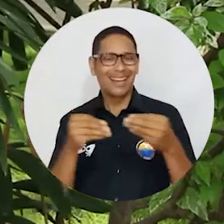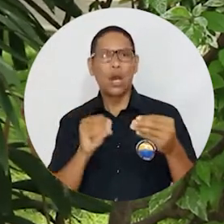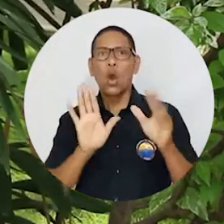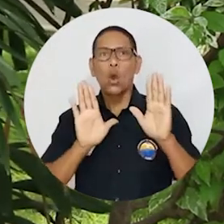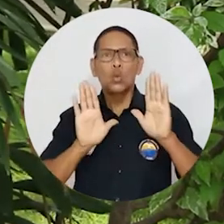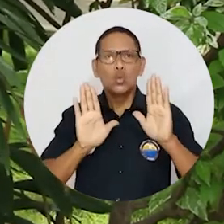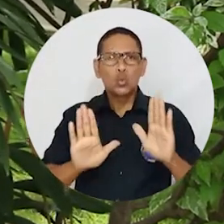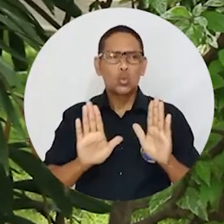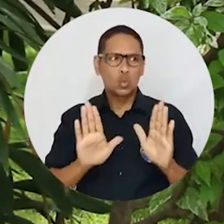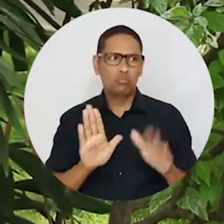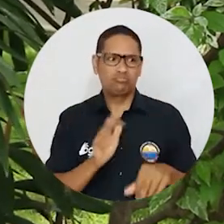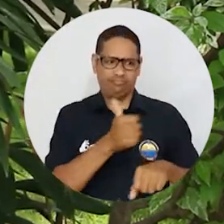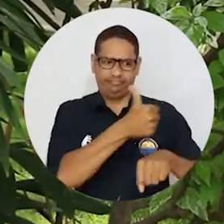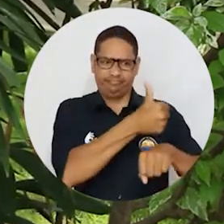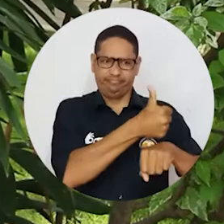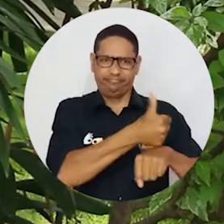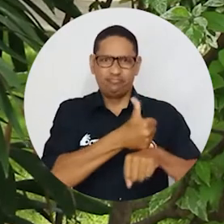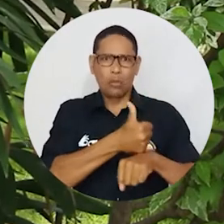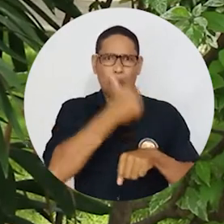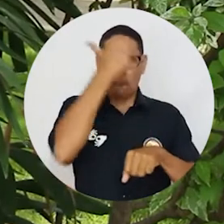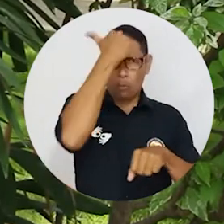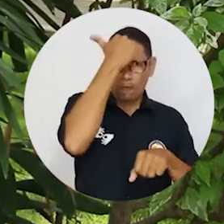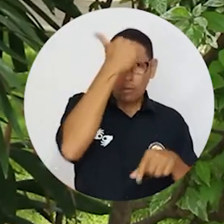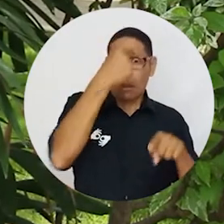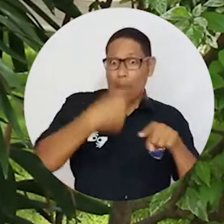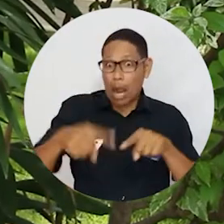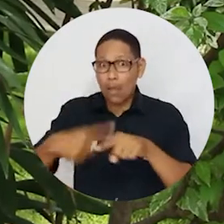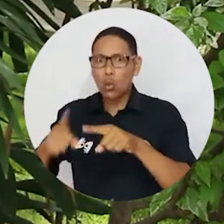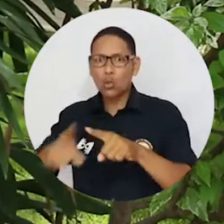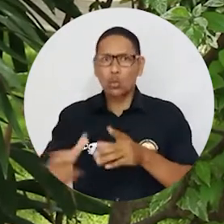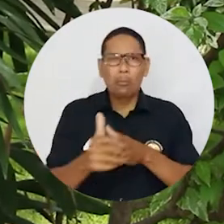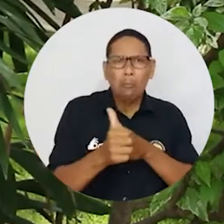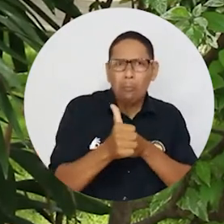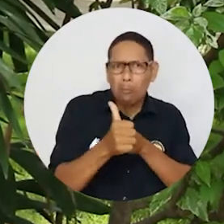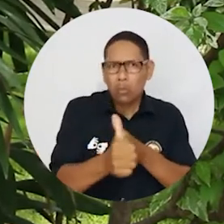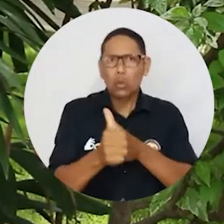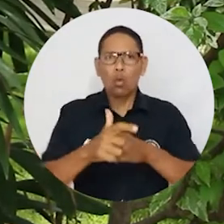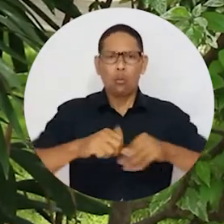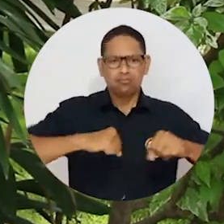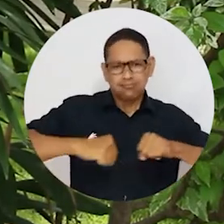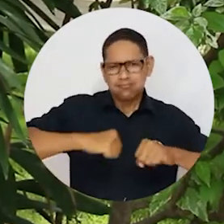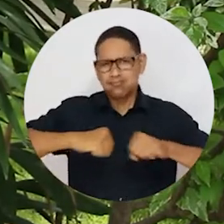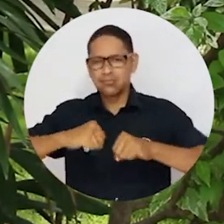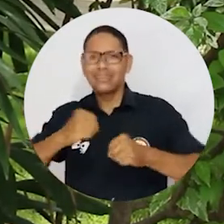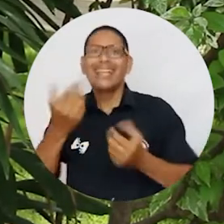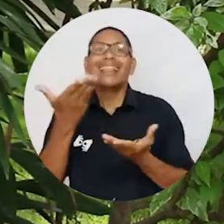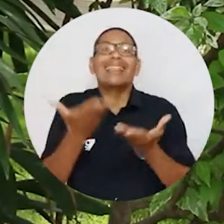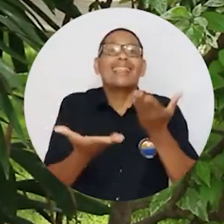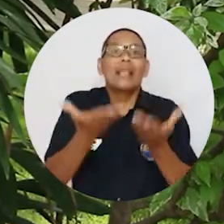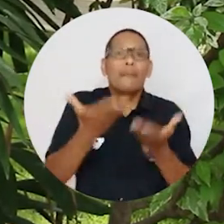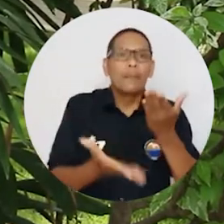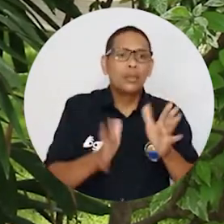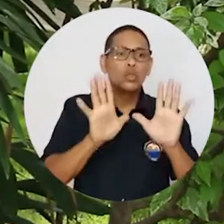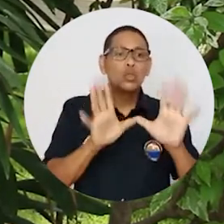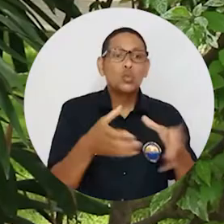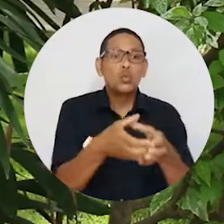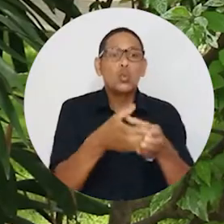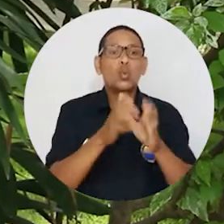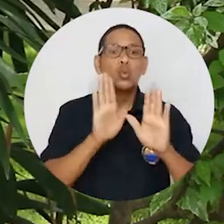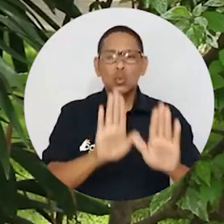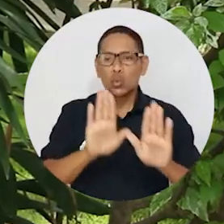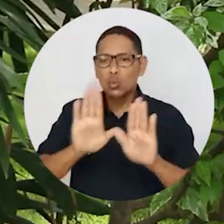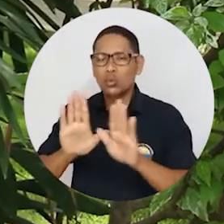permite la posibilidad de que cada docente establezca su propia metodología y su propio ritmo dependiendo de las condiciones y